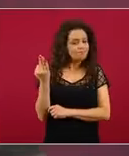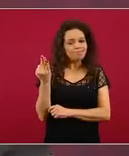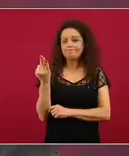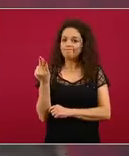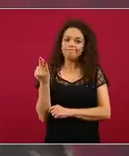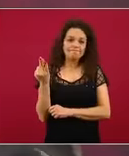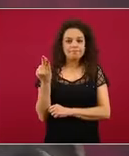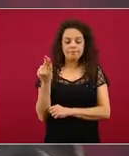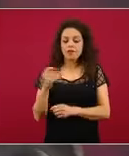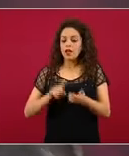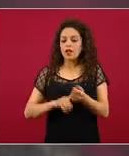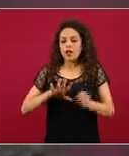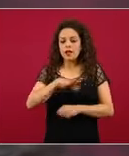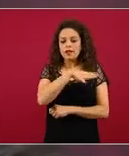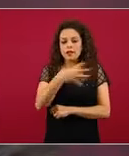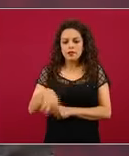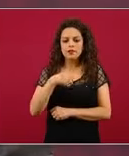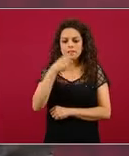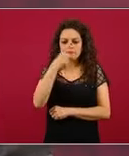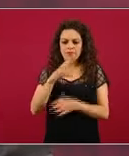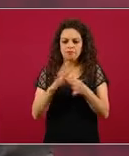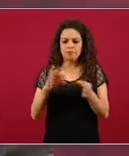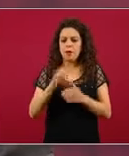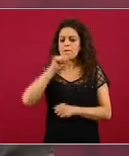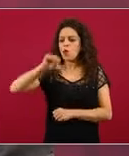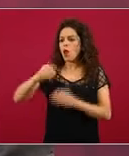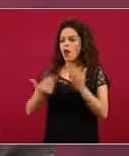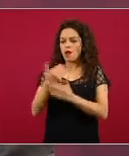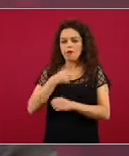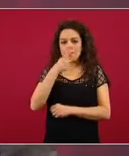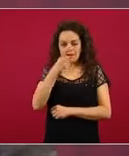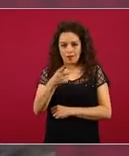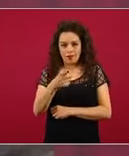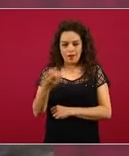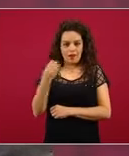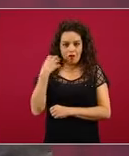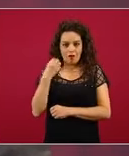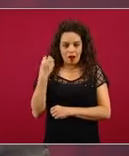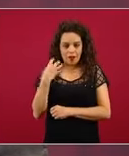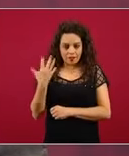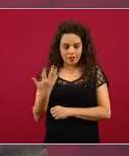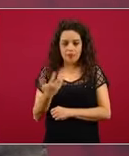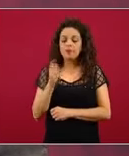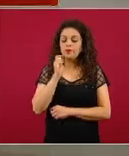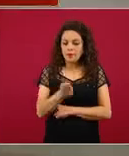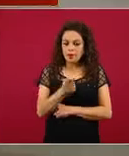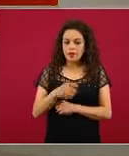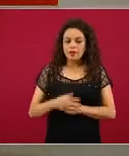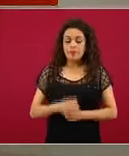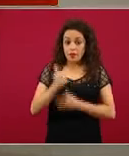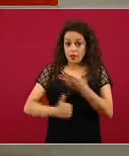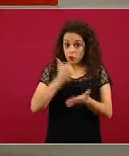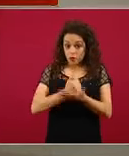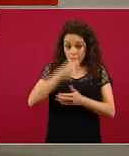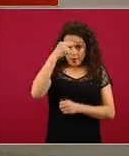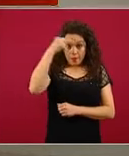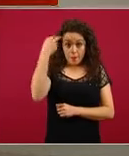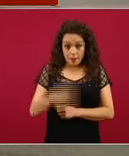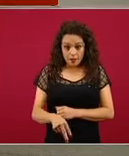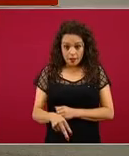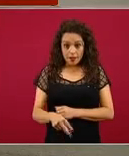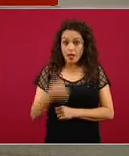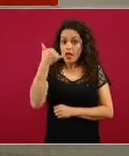términos generales, puedo comentar, es lo que decíamos esta misma mañana en la conferencia de prensa, debe quedar la idea de que en la Ciudad de México y